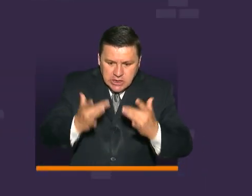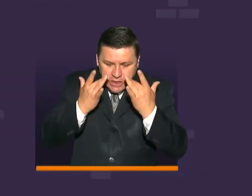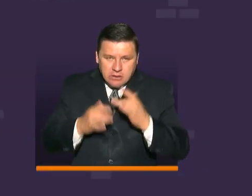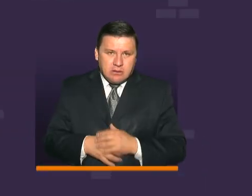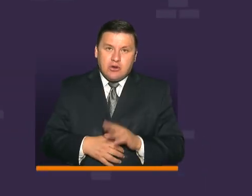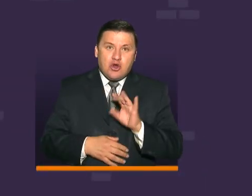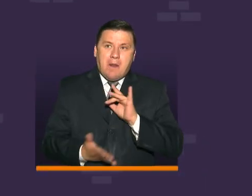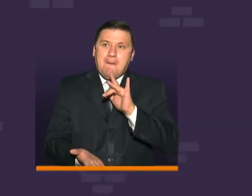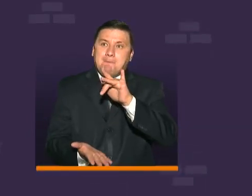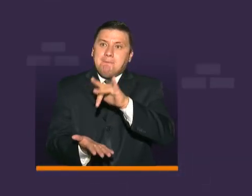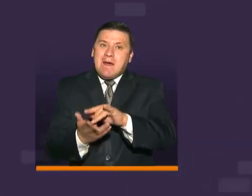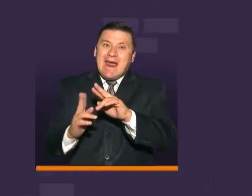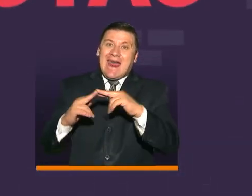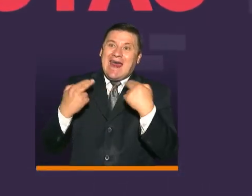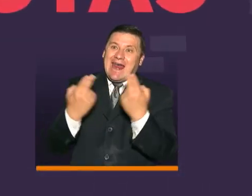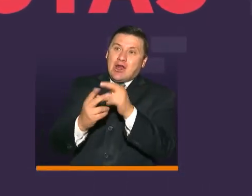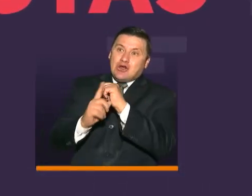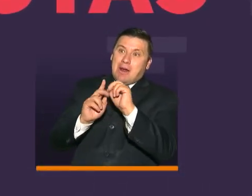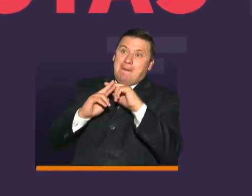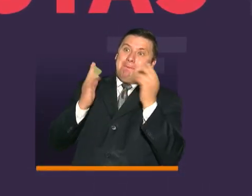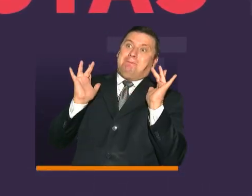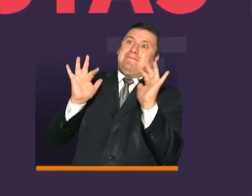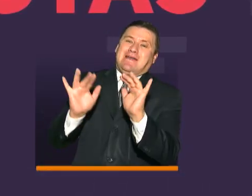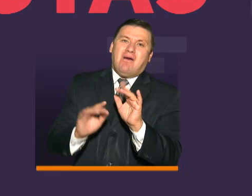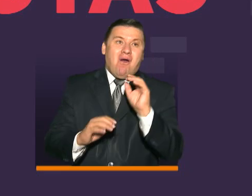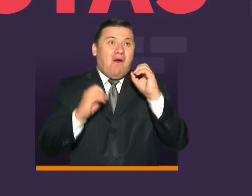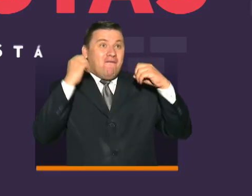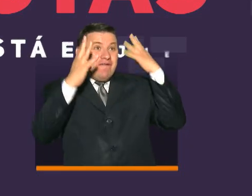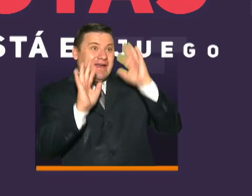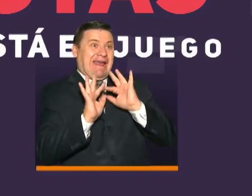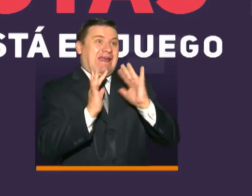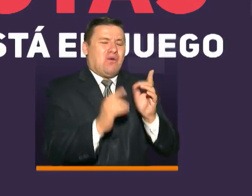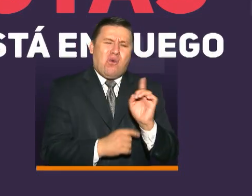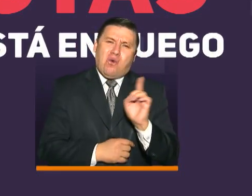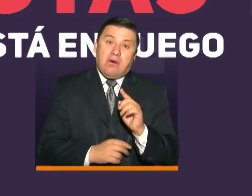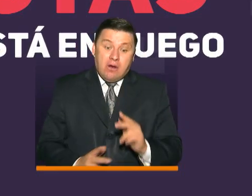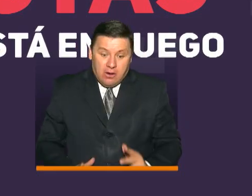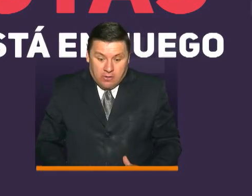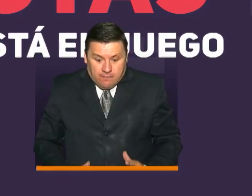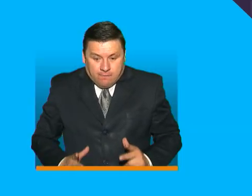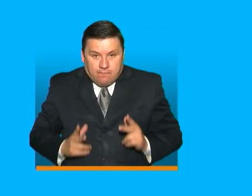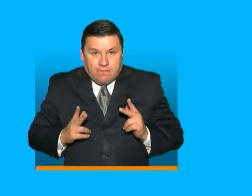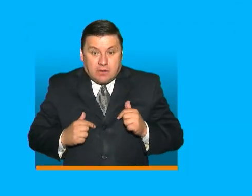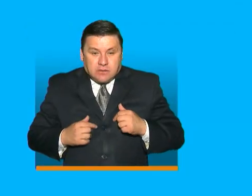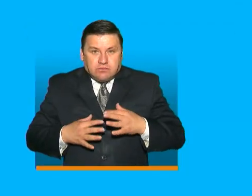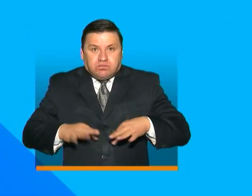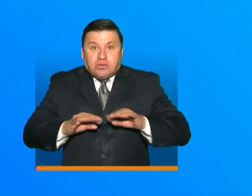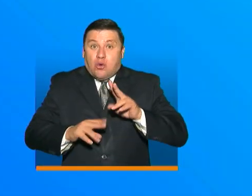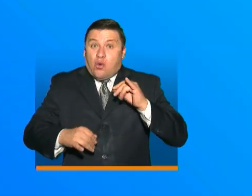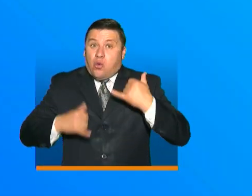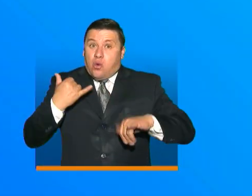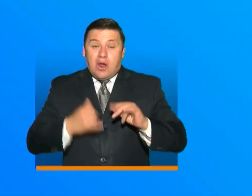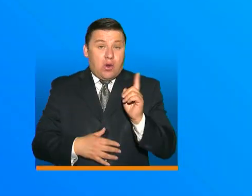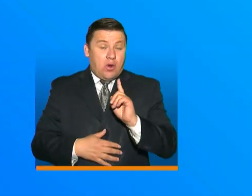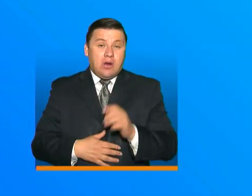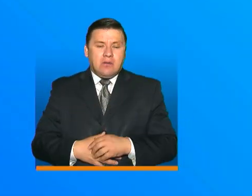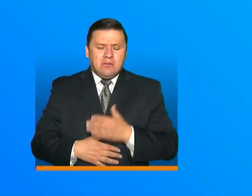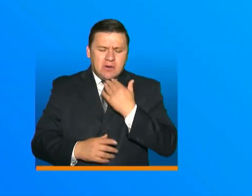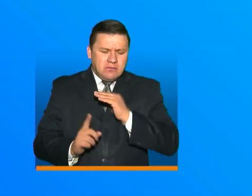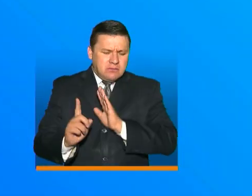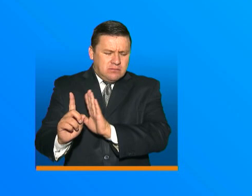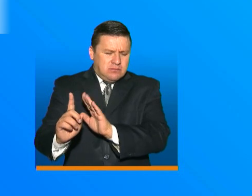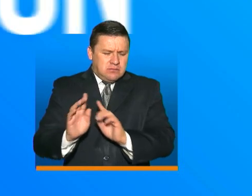No participe de reuniones sociales ni fiestas. Nuestra vida está en juego. Mantener el